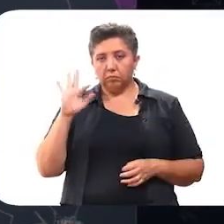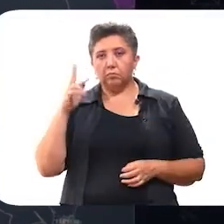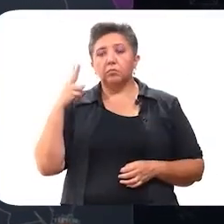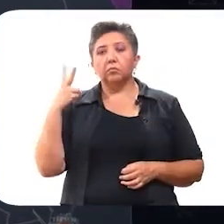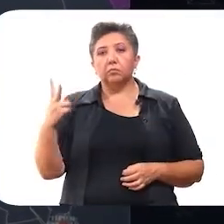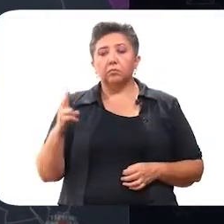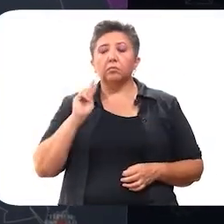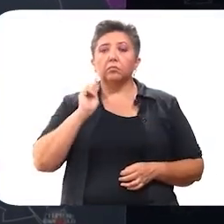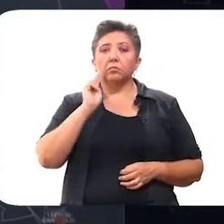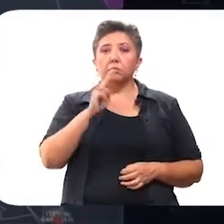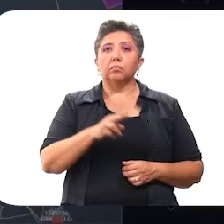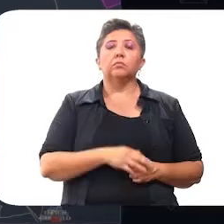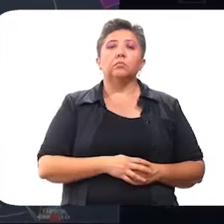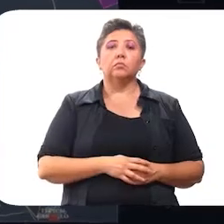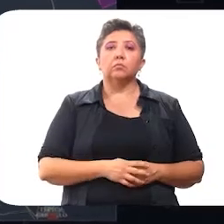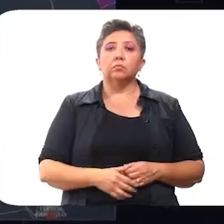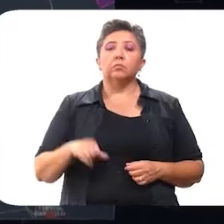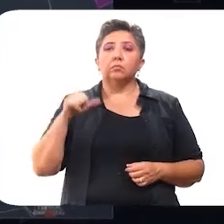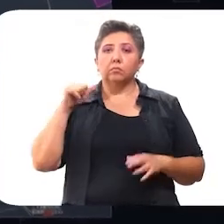17.642 en la zona norte,